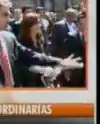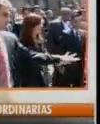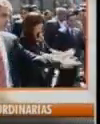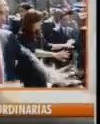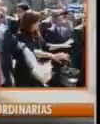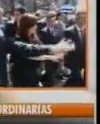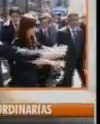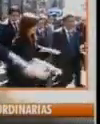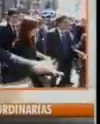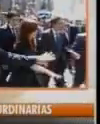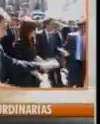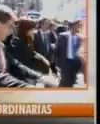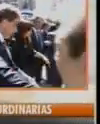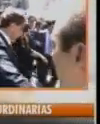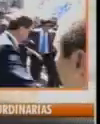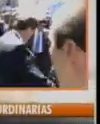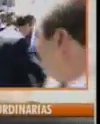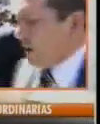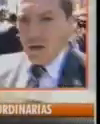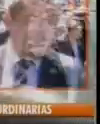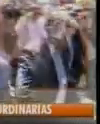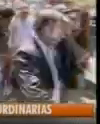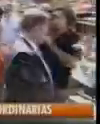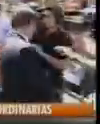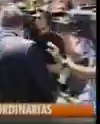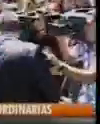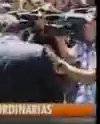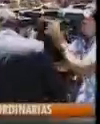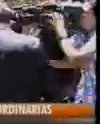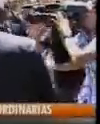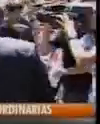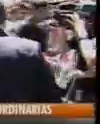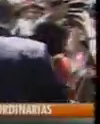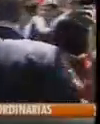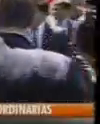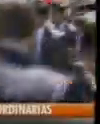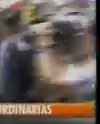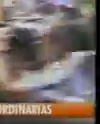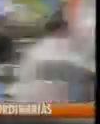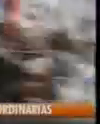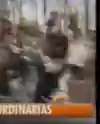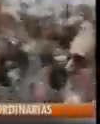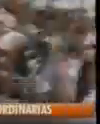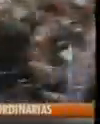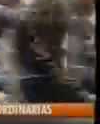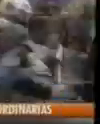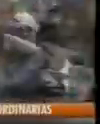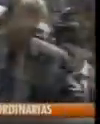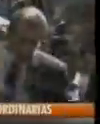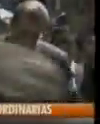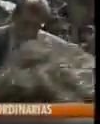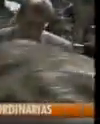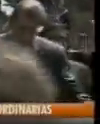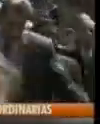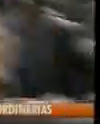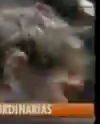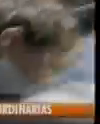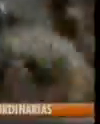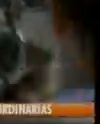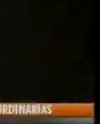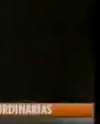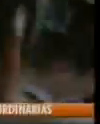afuera, bajó a la escalinata y seguramente se va a acercar a saludar al público que está frente al Congreso y que estuvo